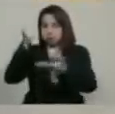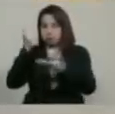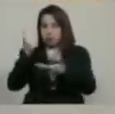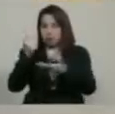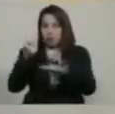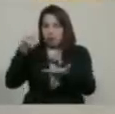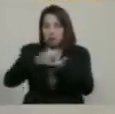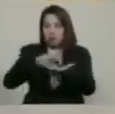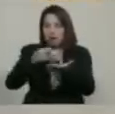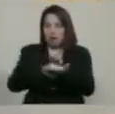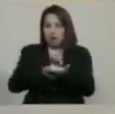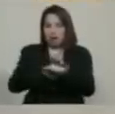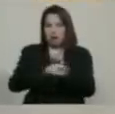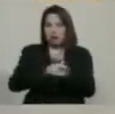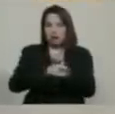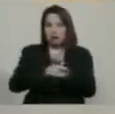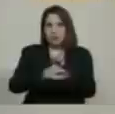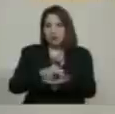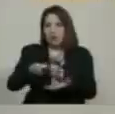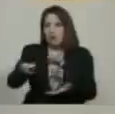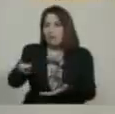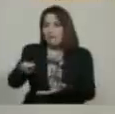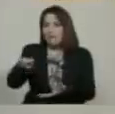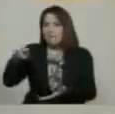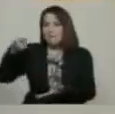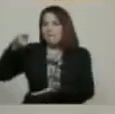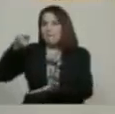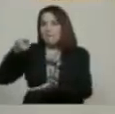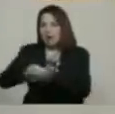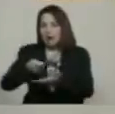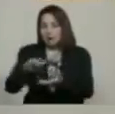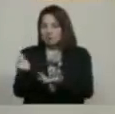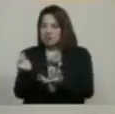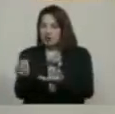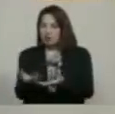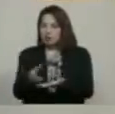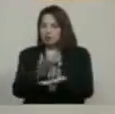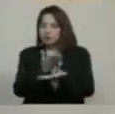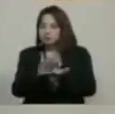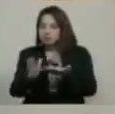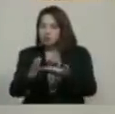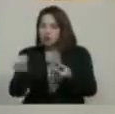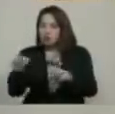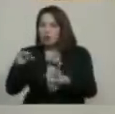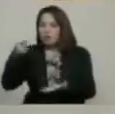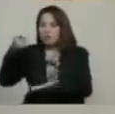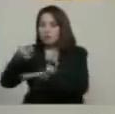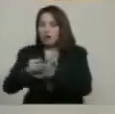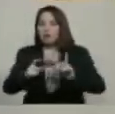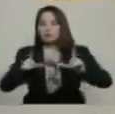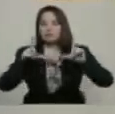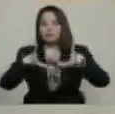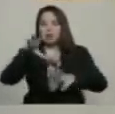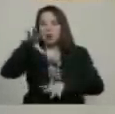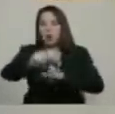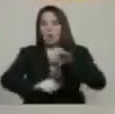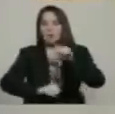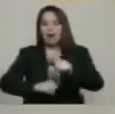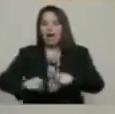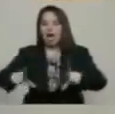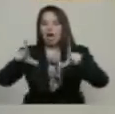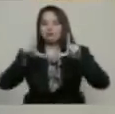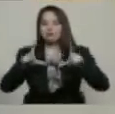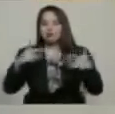aguinaldos, inviértalo en oro, venga para acá, certificado legal, usted va a tener su certificado legal,